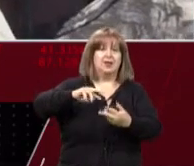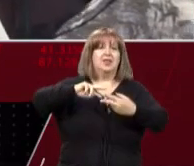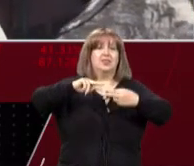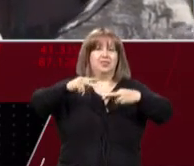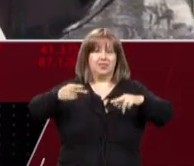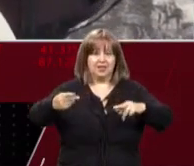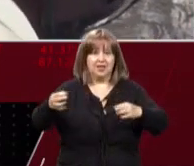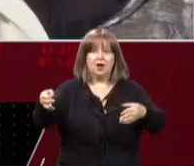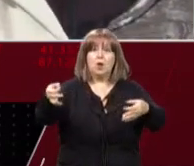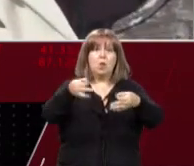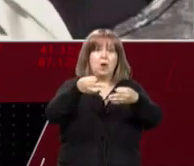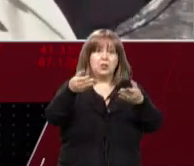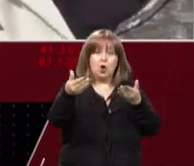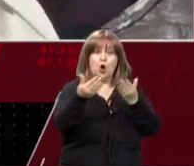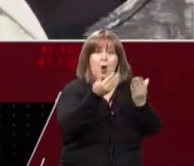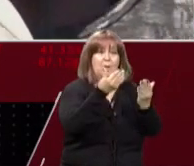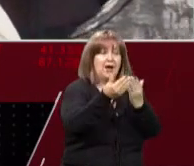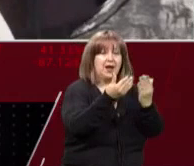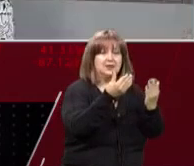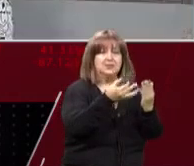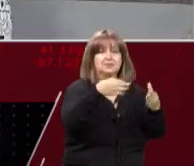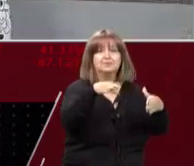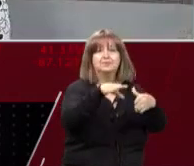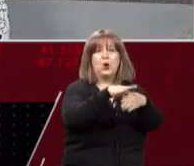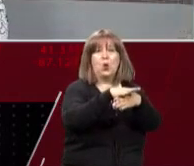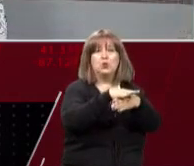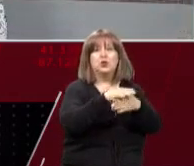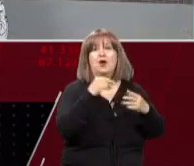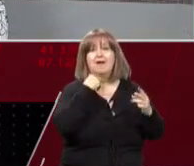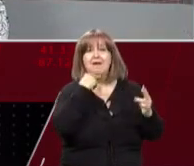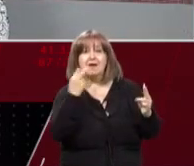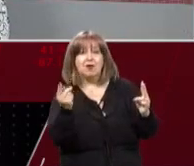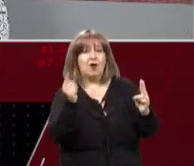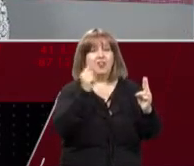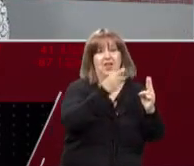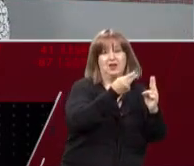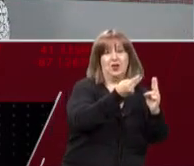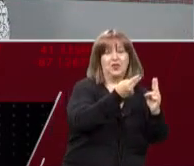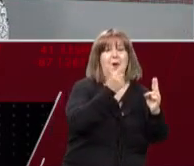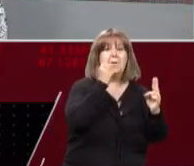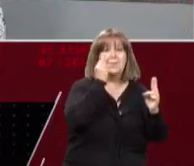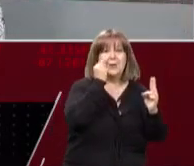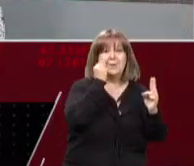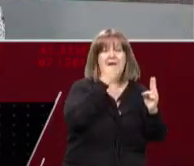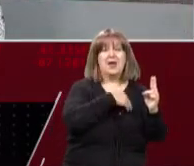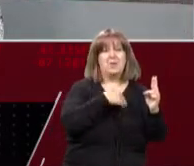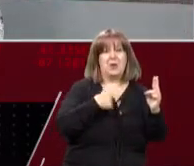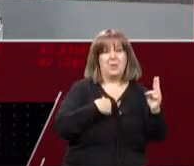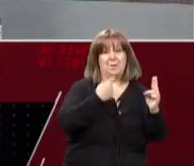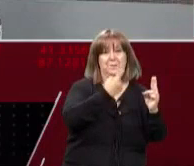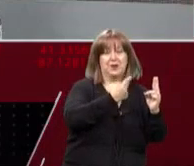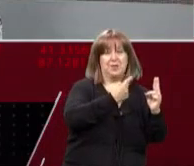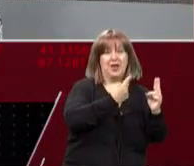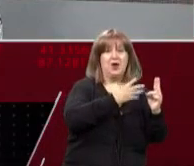el resultado que tenemos hoy. Viviana, ¿vos has tenido contacto con él? No, no, No. no hemos tenido contacto. Todavía